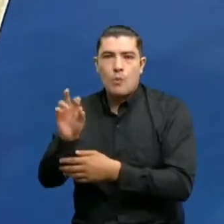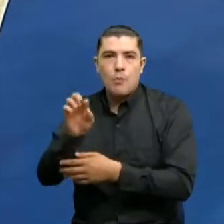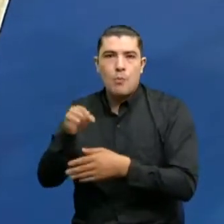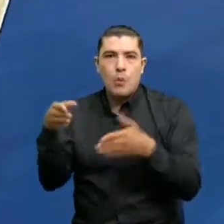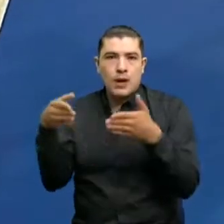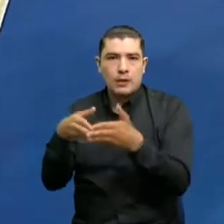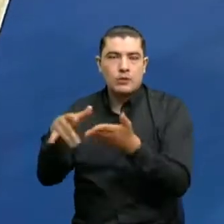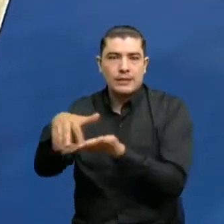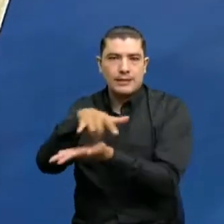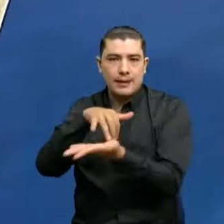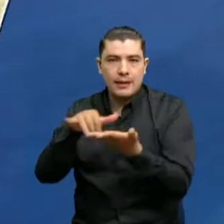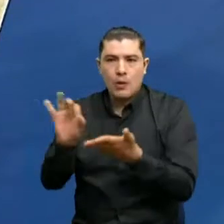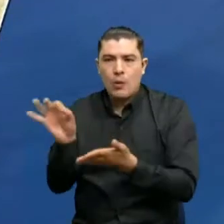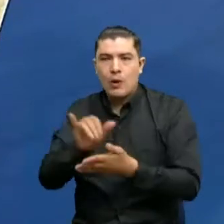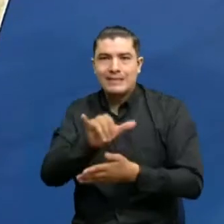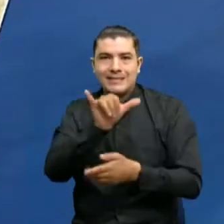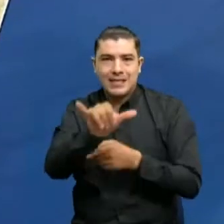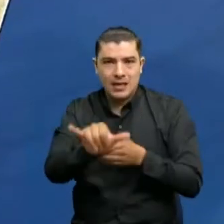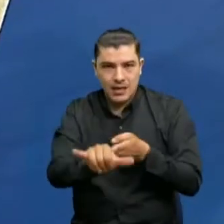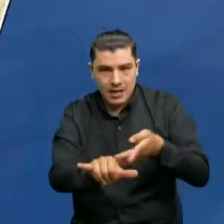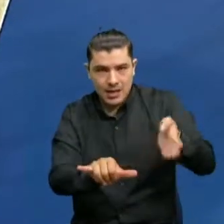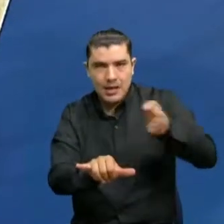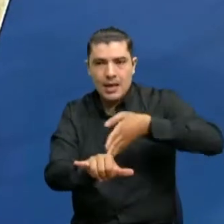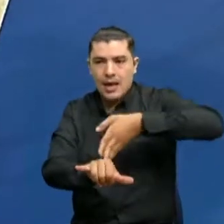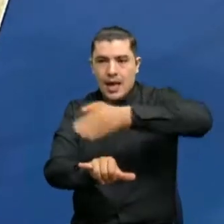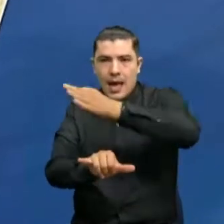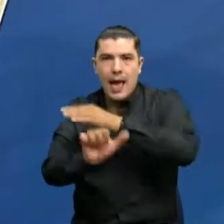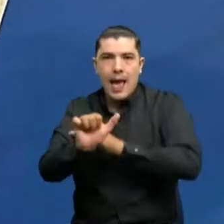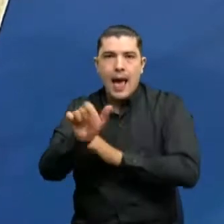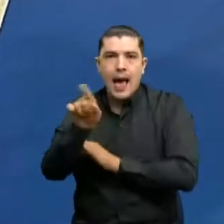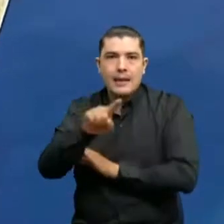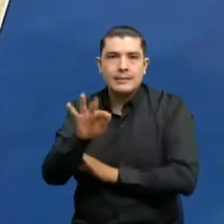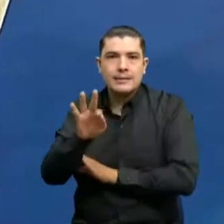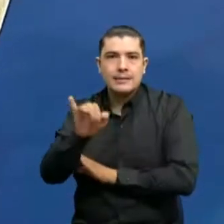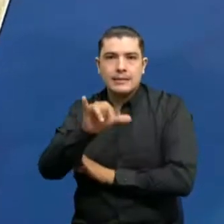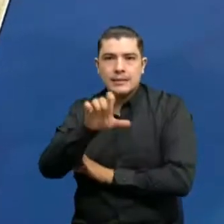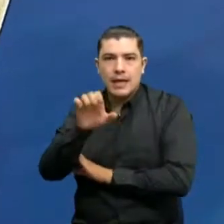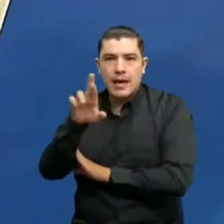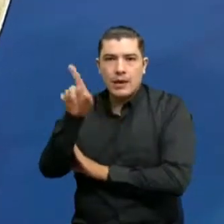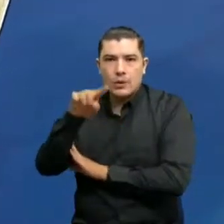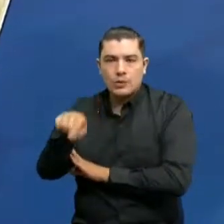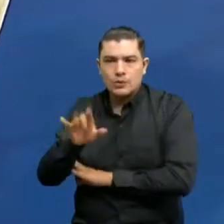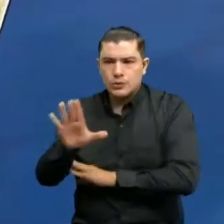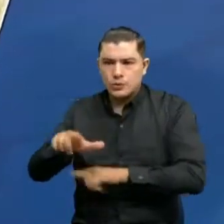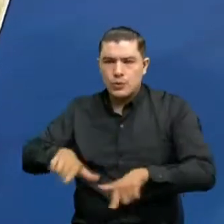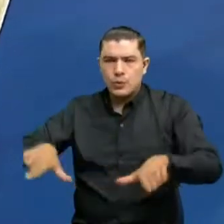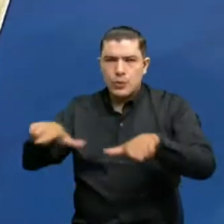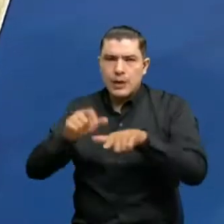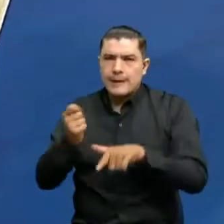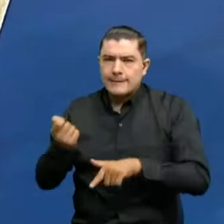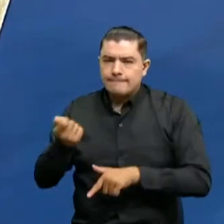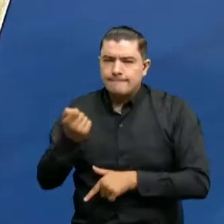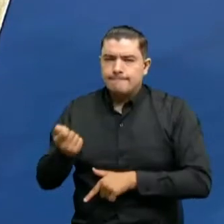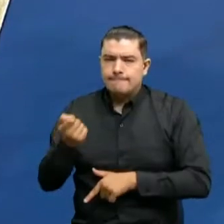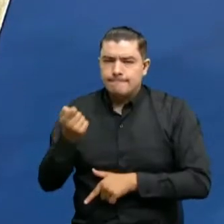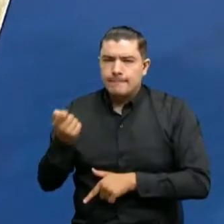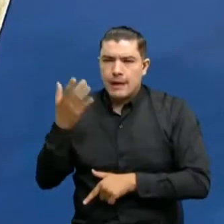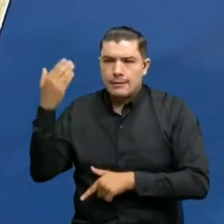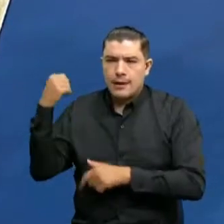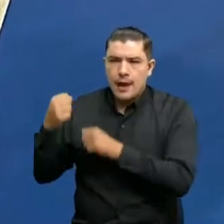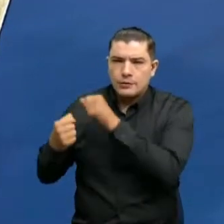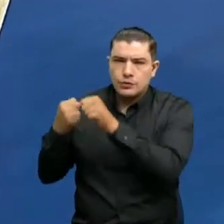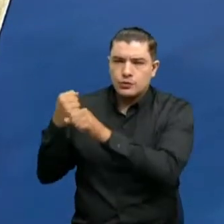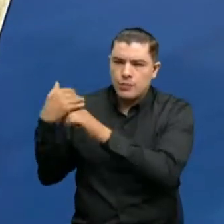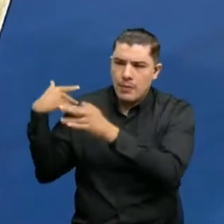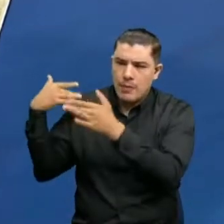también vienen siendo no solamente ahora si no con el transcurso de los años muy complejos para el tema de la seguridad porque también